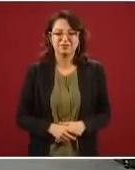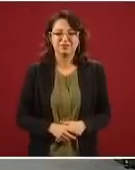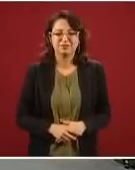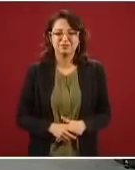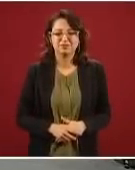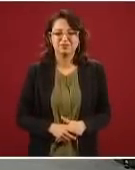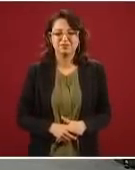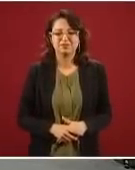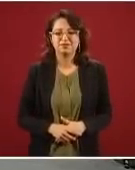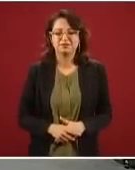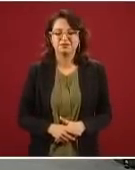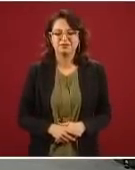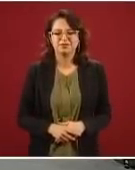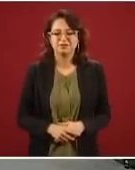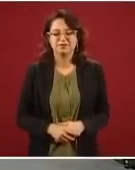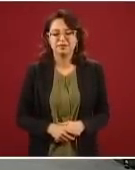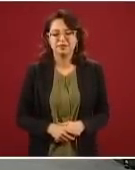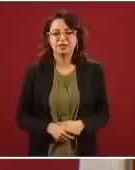Porque eso es la historia.